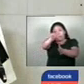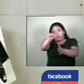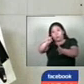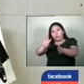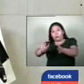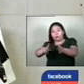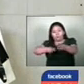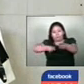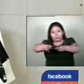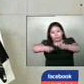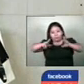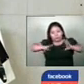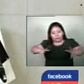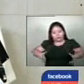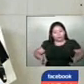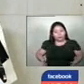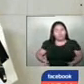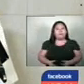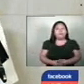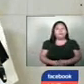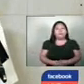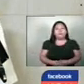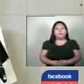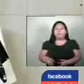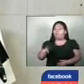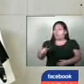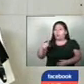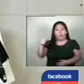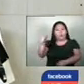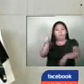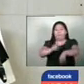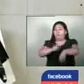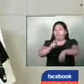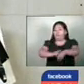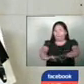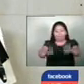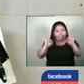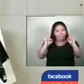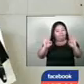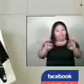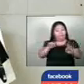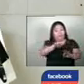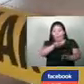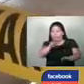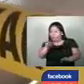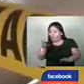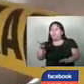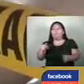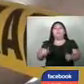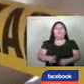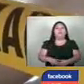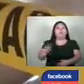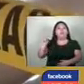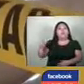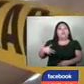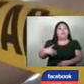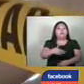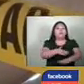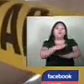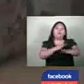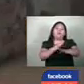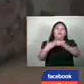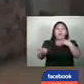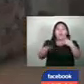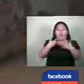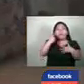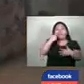ha sido bien oportuna y bien determinante. Merino Monroy también destacó la